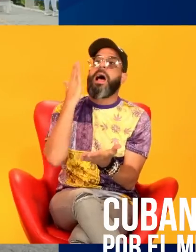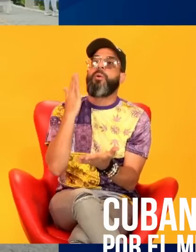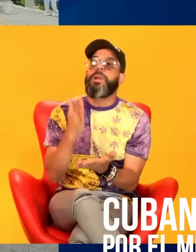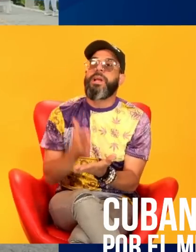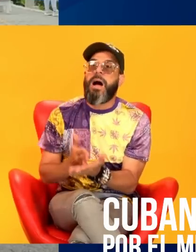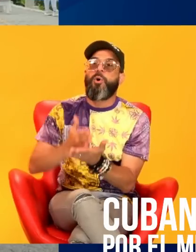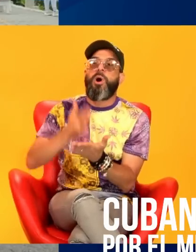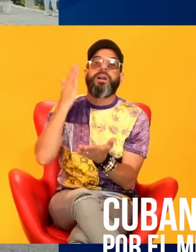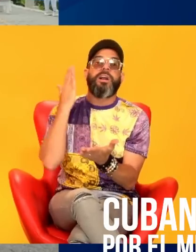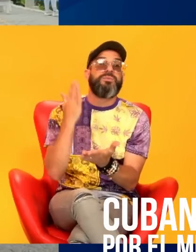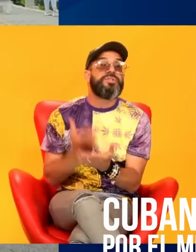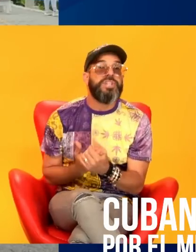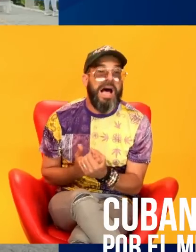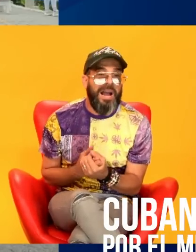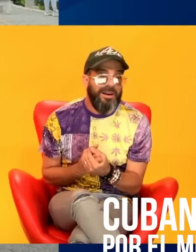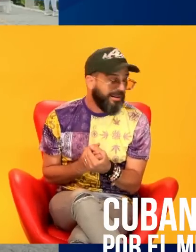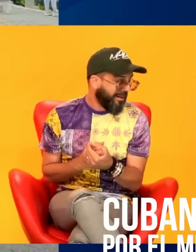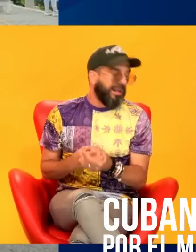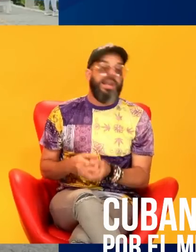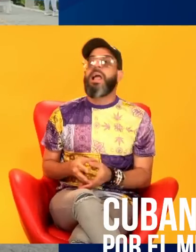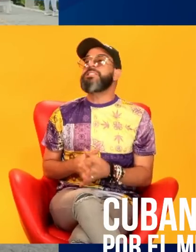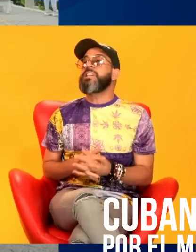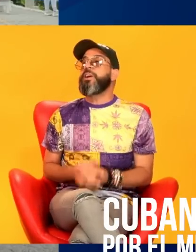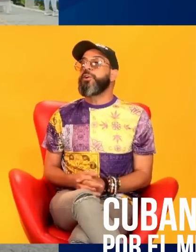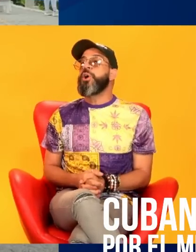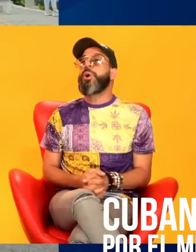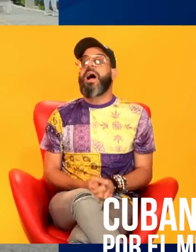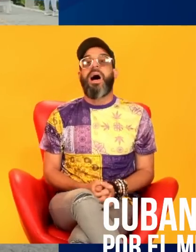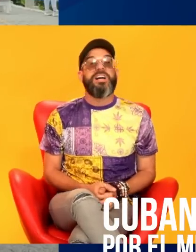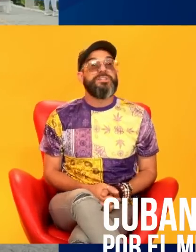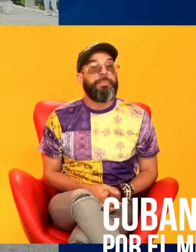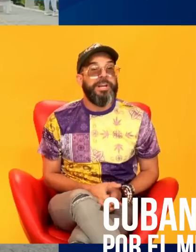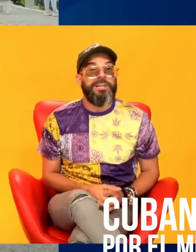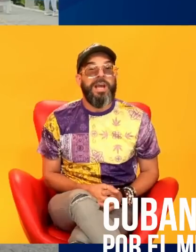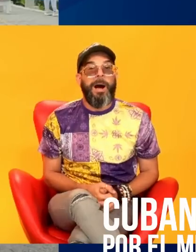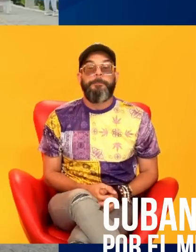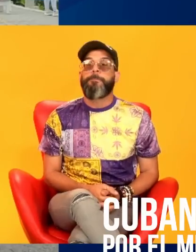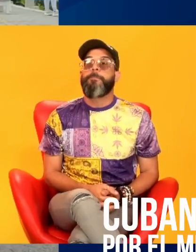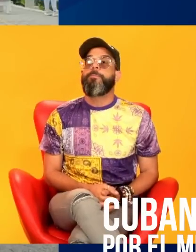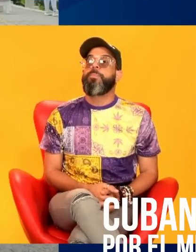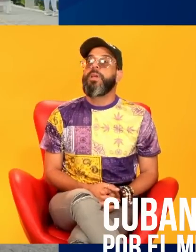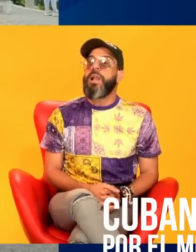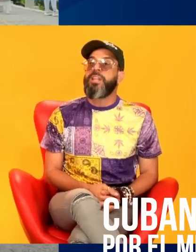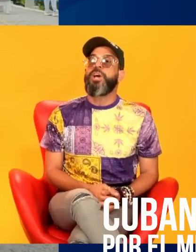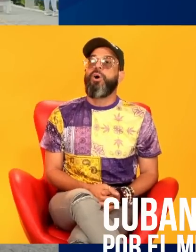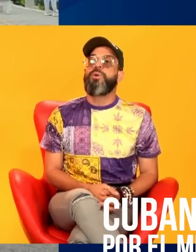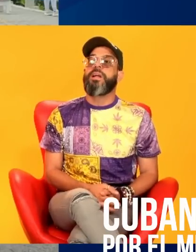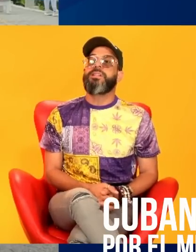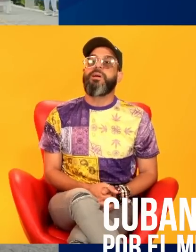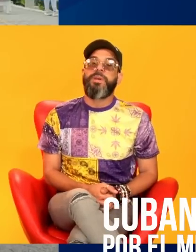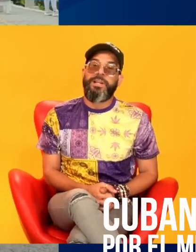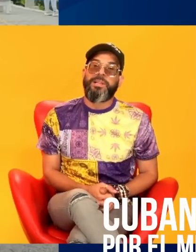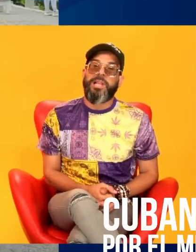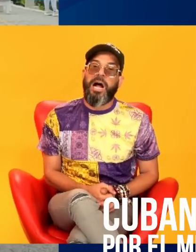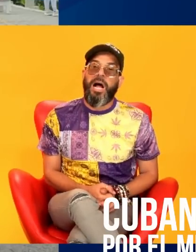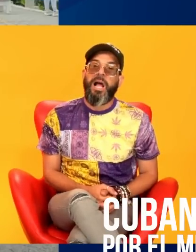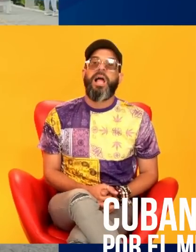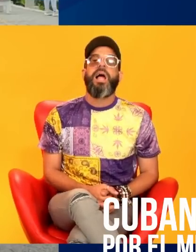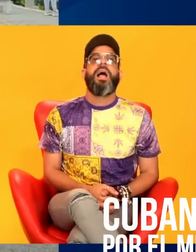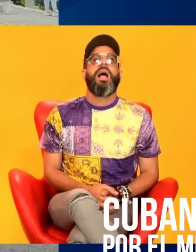la obligamos a renunciar, la señora Asprilla le dio una